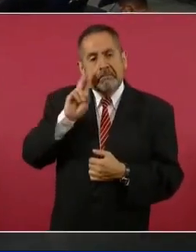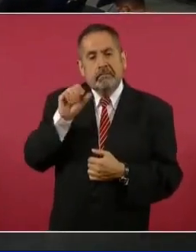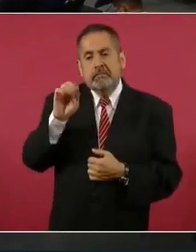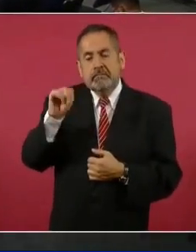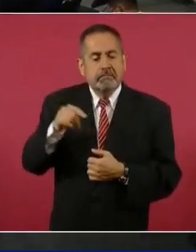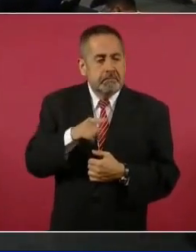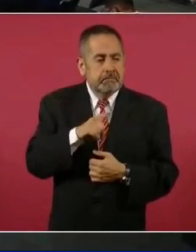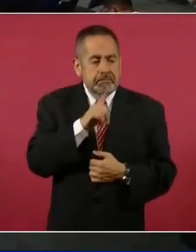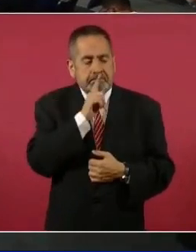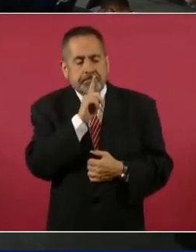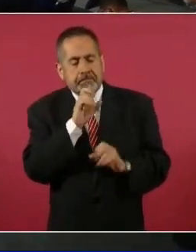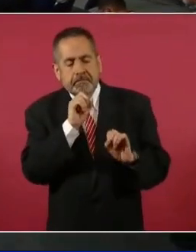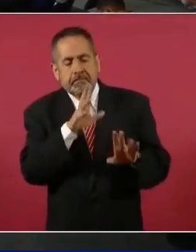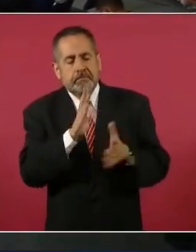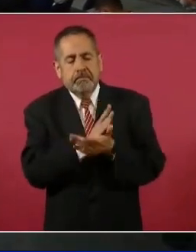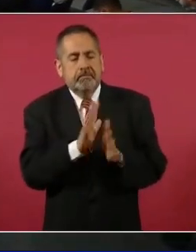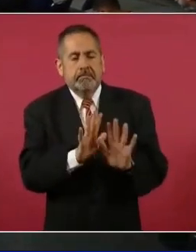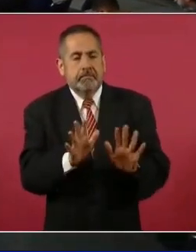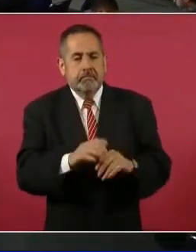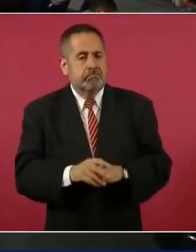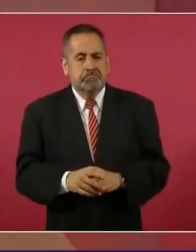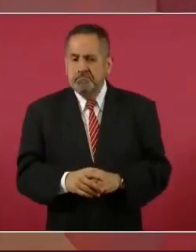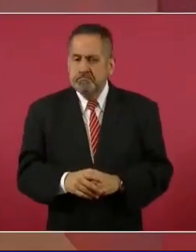Entonces dijimos, no,